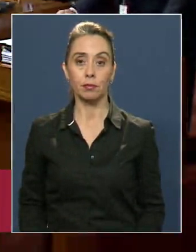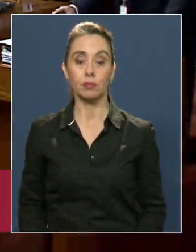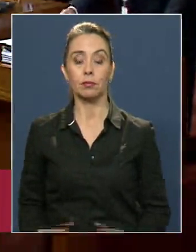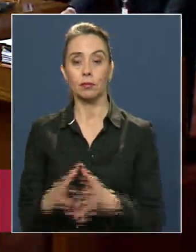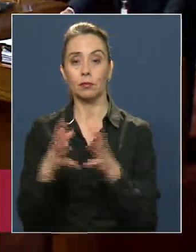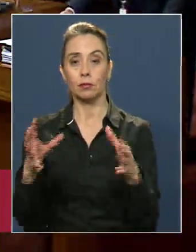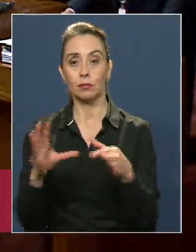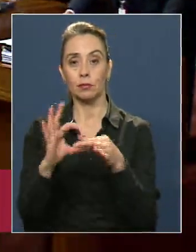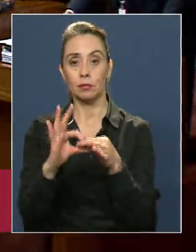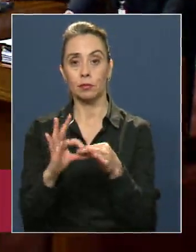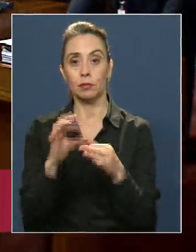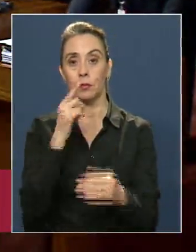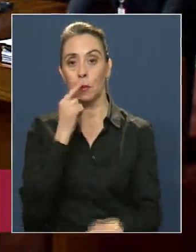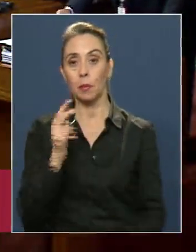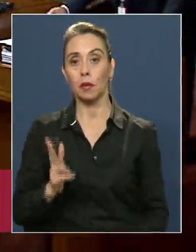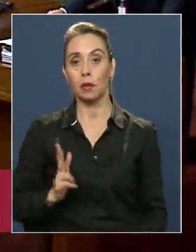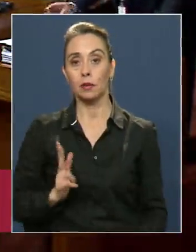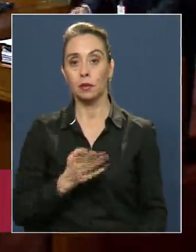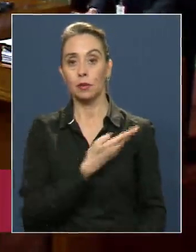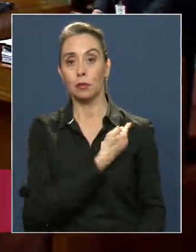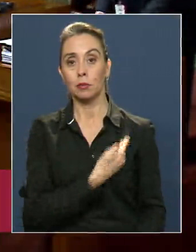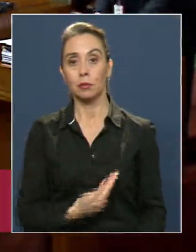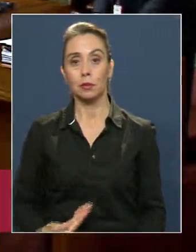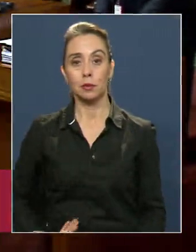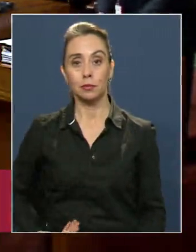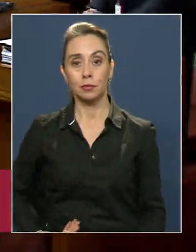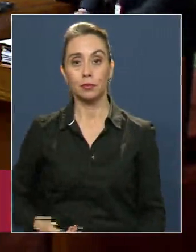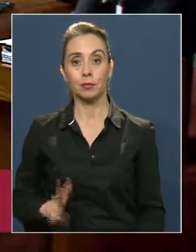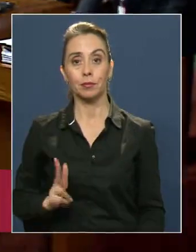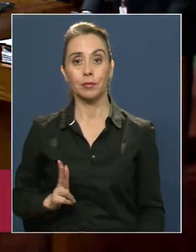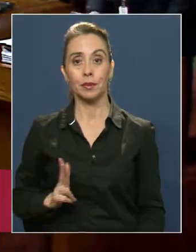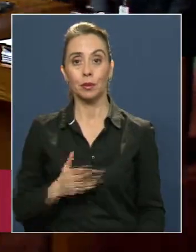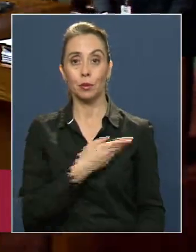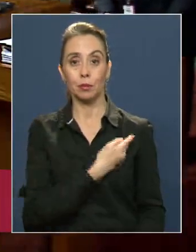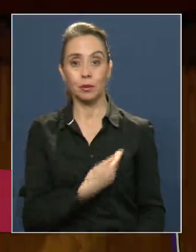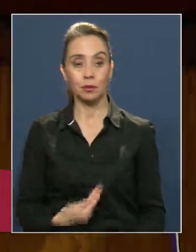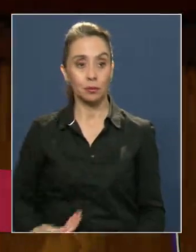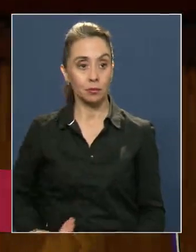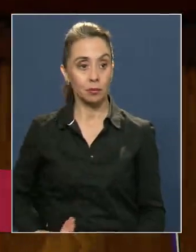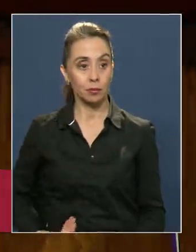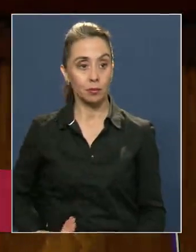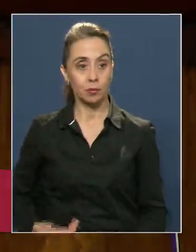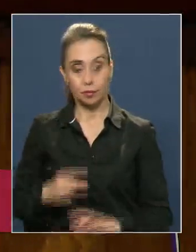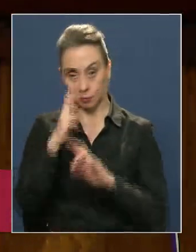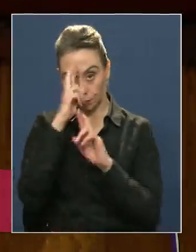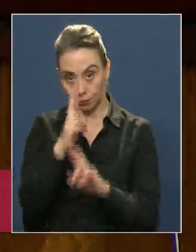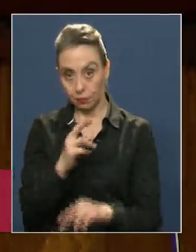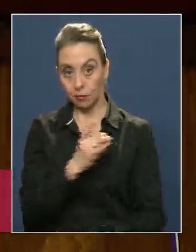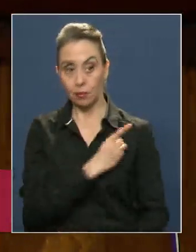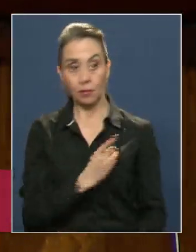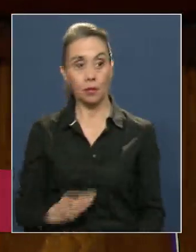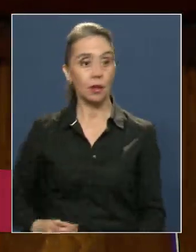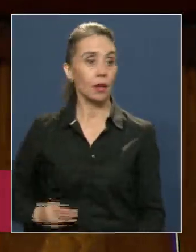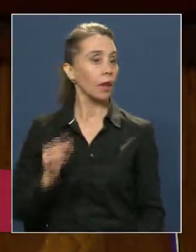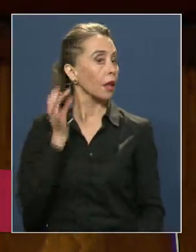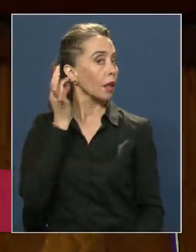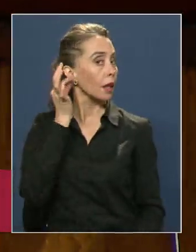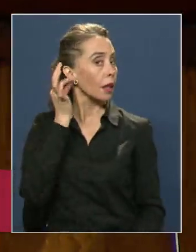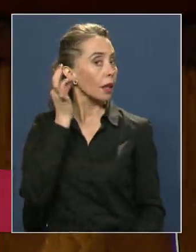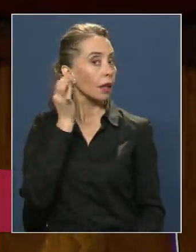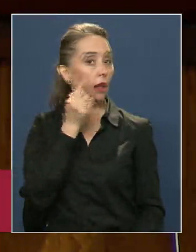Muchas gracias, señor presidente. Señor presidente, honorables diputadas y